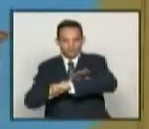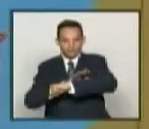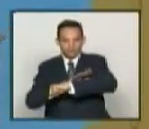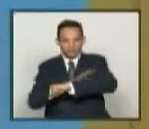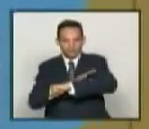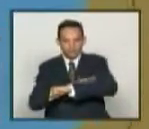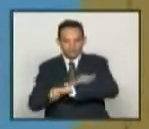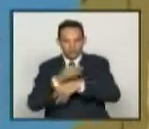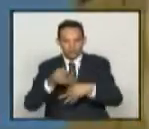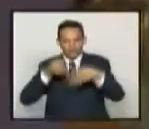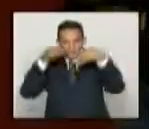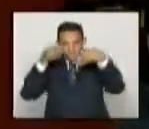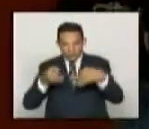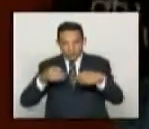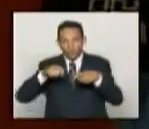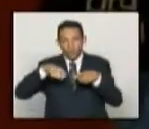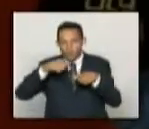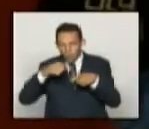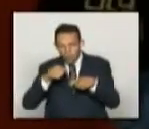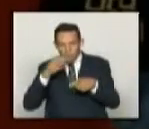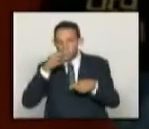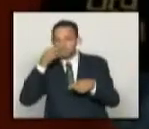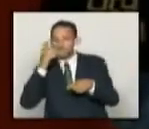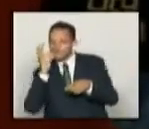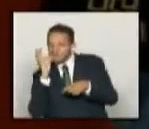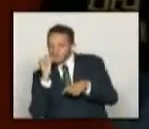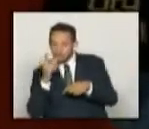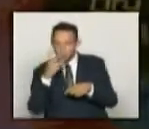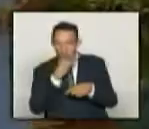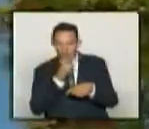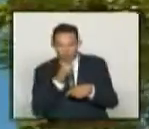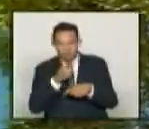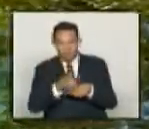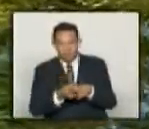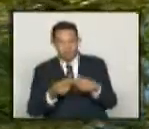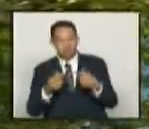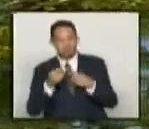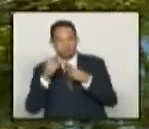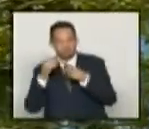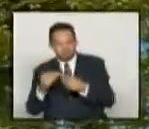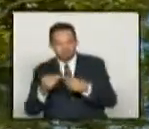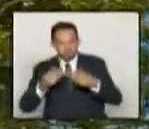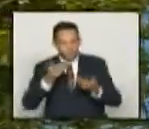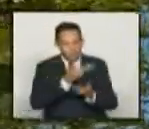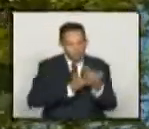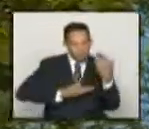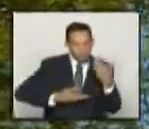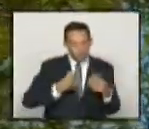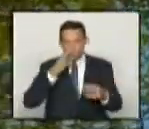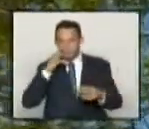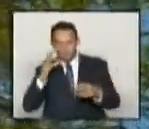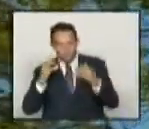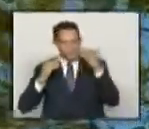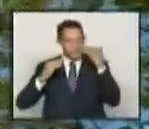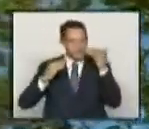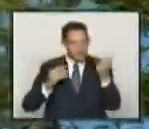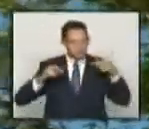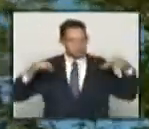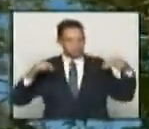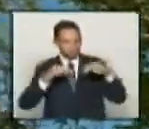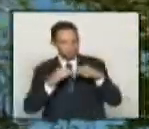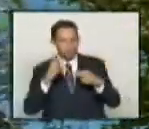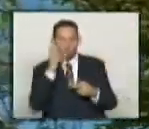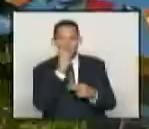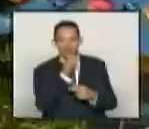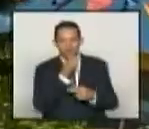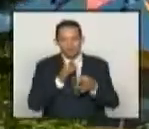Juro que con él no hay otro, porque es amable y sincero. Santana de los Caballeros, daría la vida